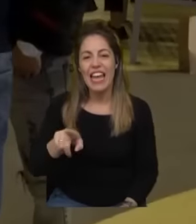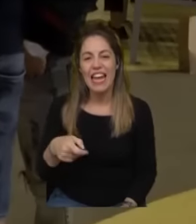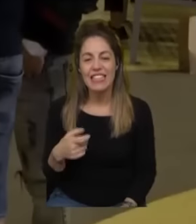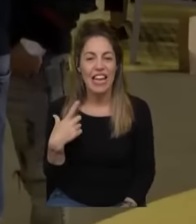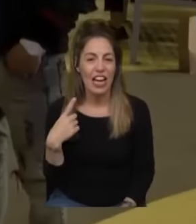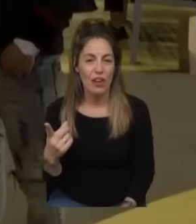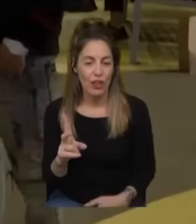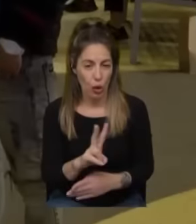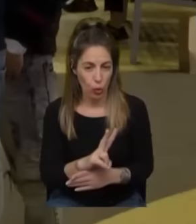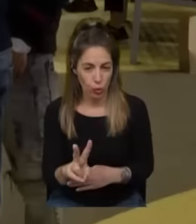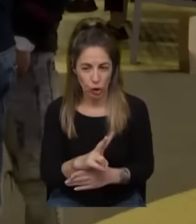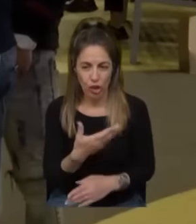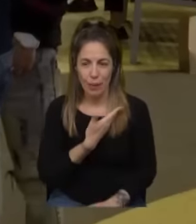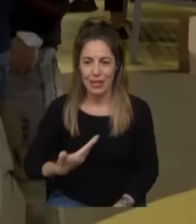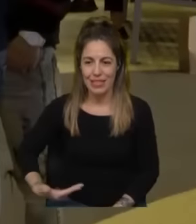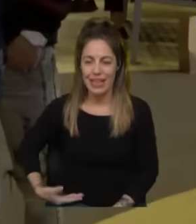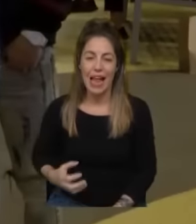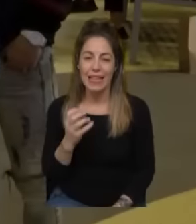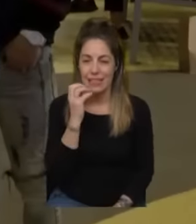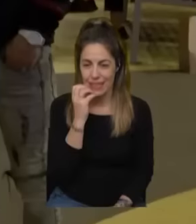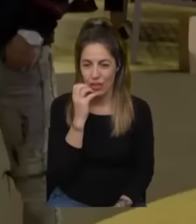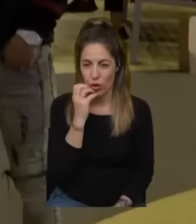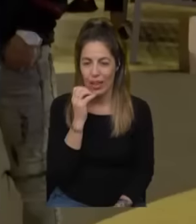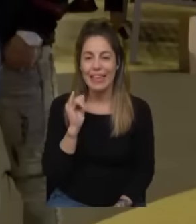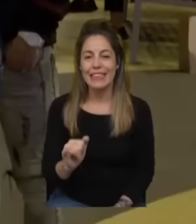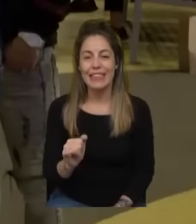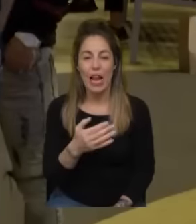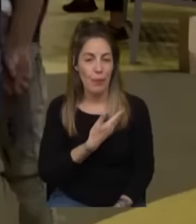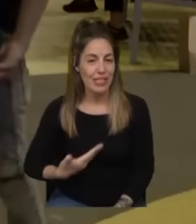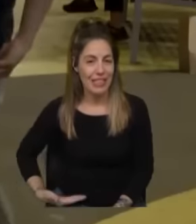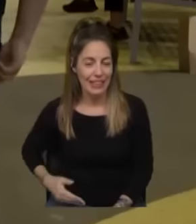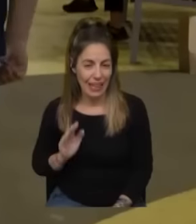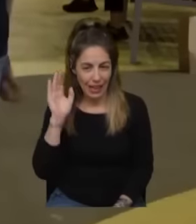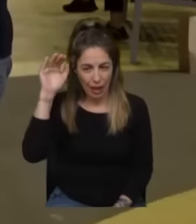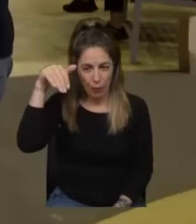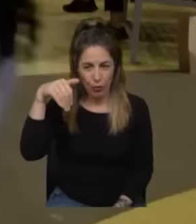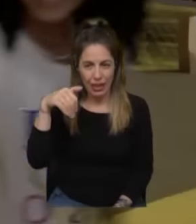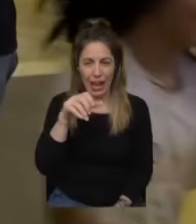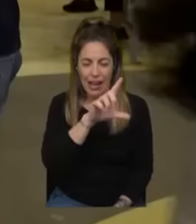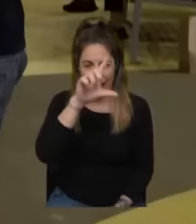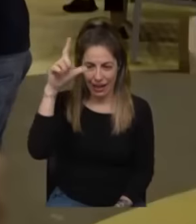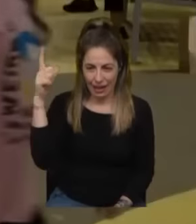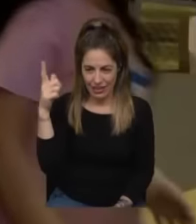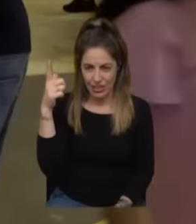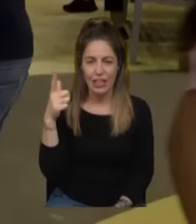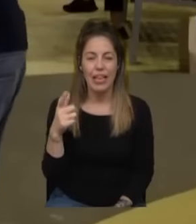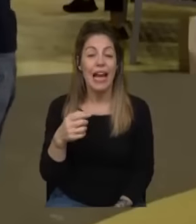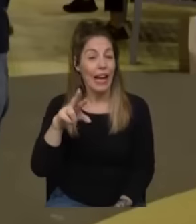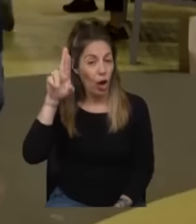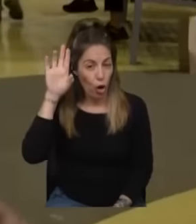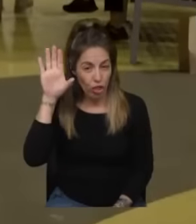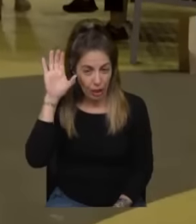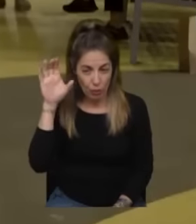jefe de custodia presidencial, Alejandro Astesiano, y el presidente de la República, Luis Lacalle Pou. Recordemos